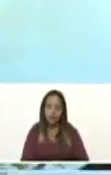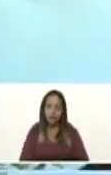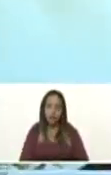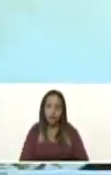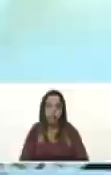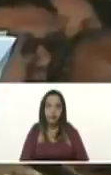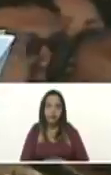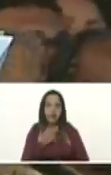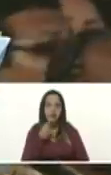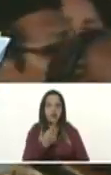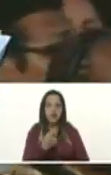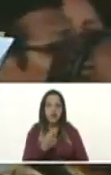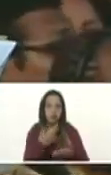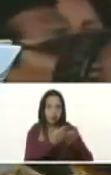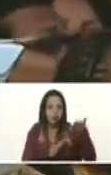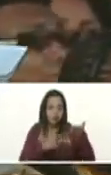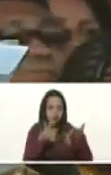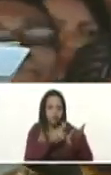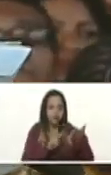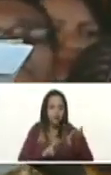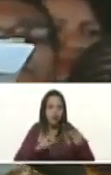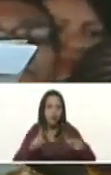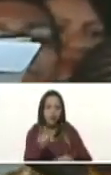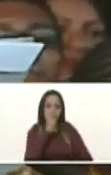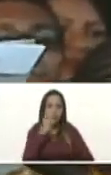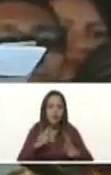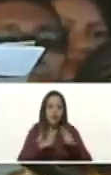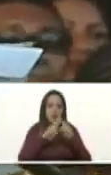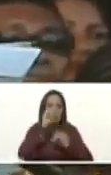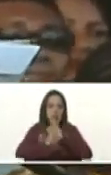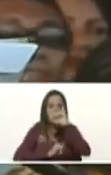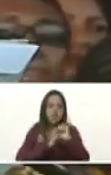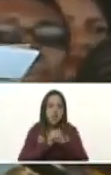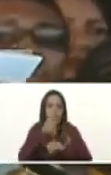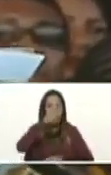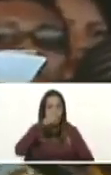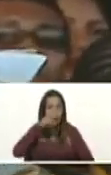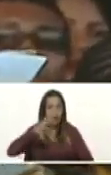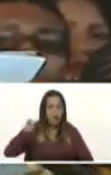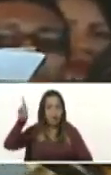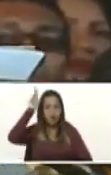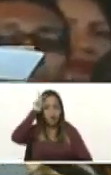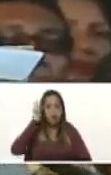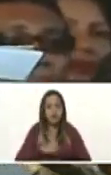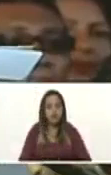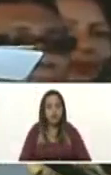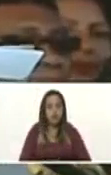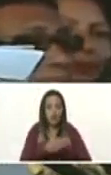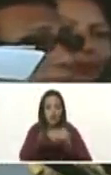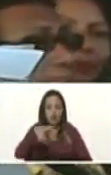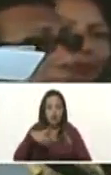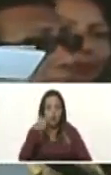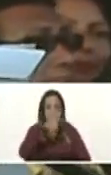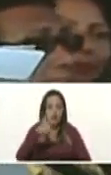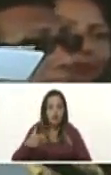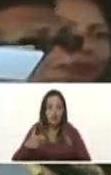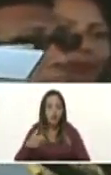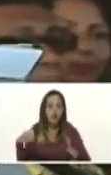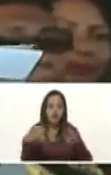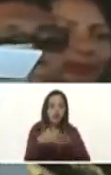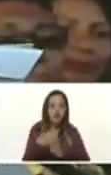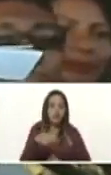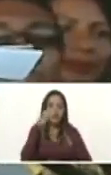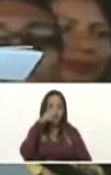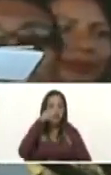Dice, declaración del primer encuentro internacional de pueblos originarios. Las y los delegados de los pueblos indígenas